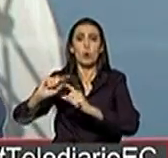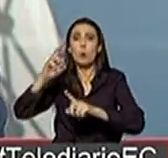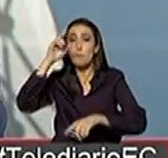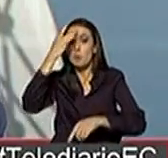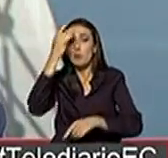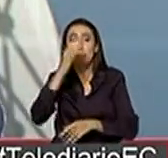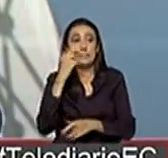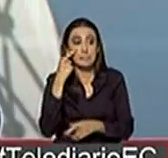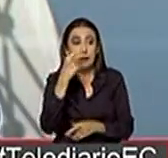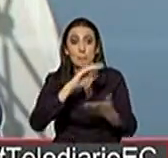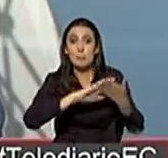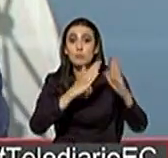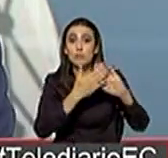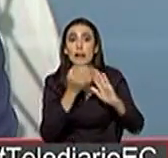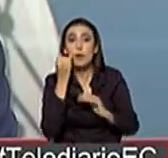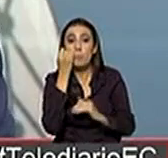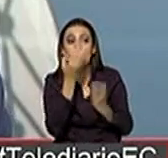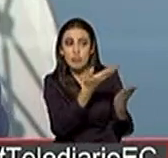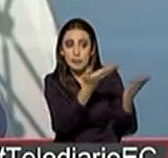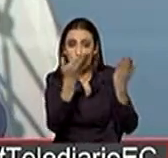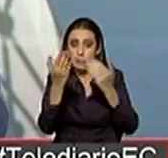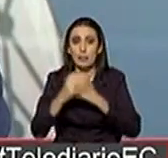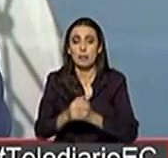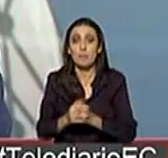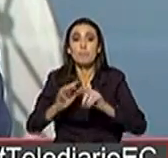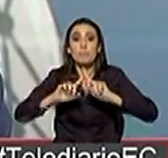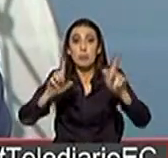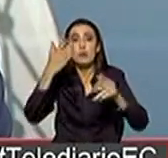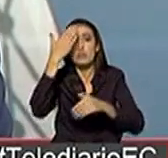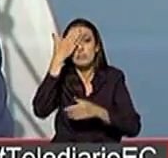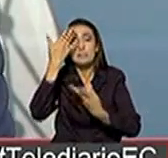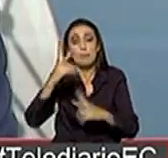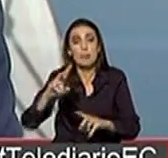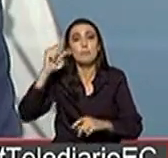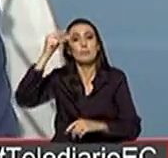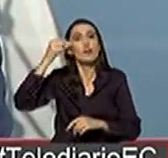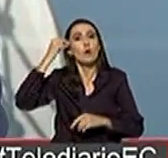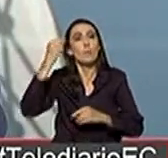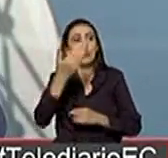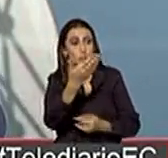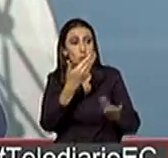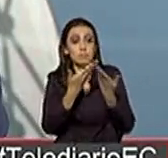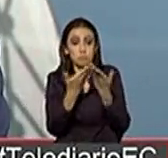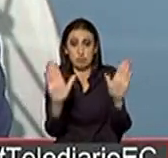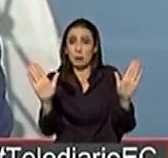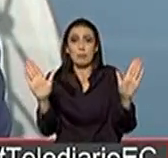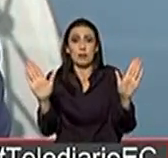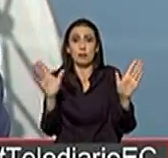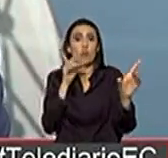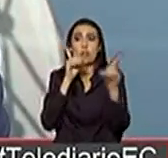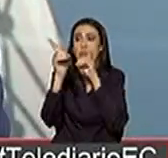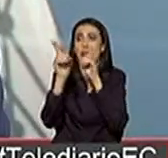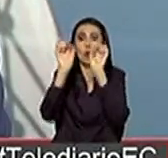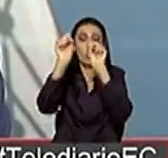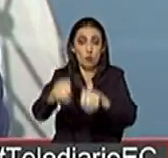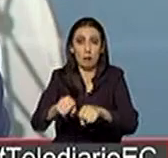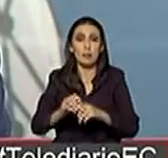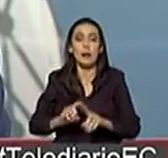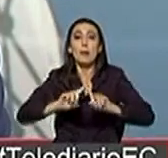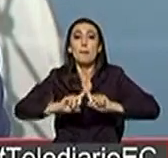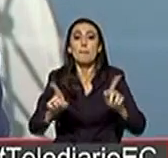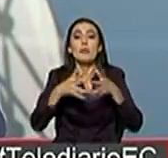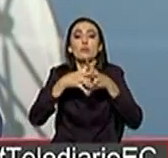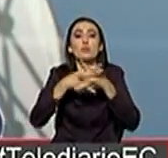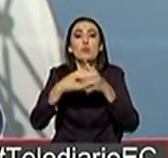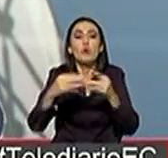y ha habido la apertura por parte del gobierno nacional para ir satisfaciendo ese tipo de demandas pero tenemos que ir a la solución real del